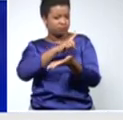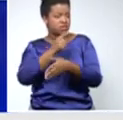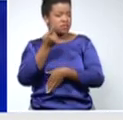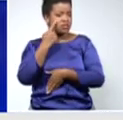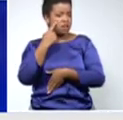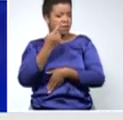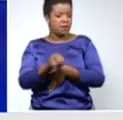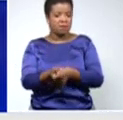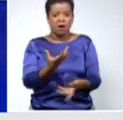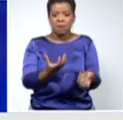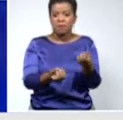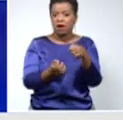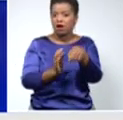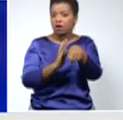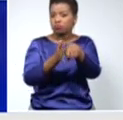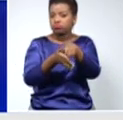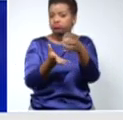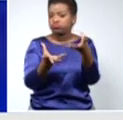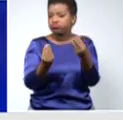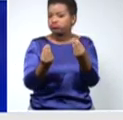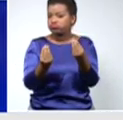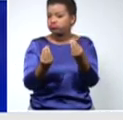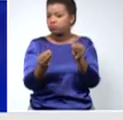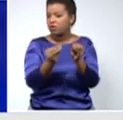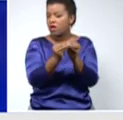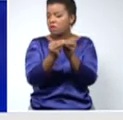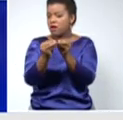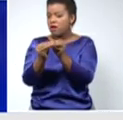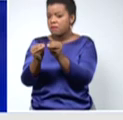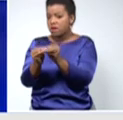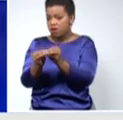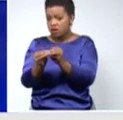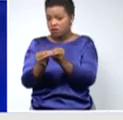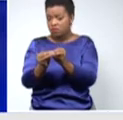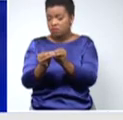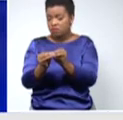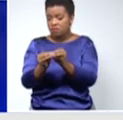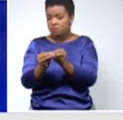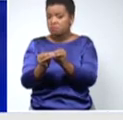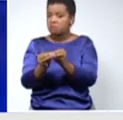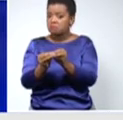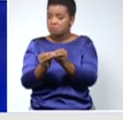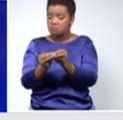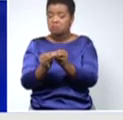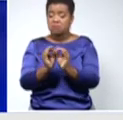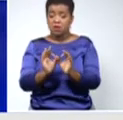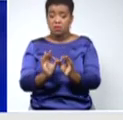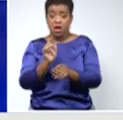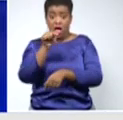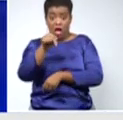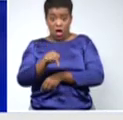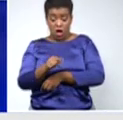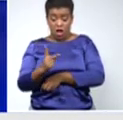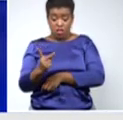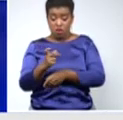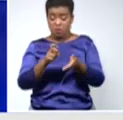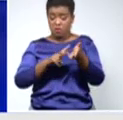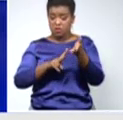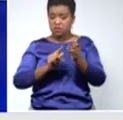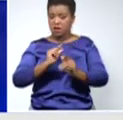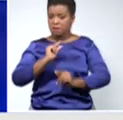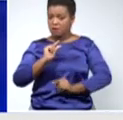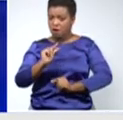teníamos de transmisión en el territorio oriental. Y las dos han ido con